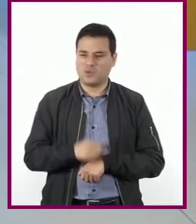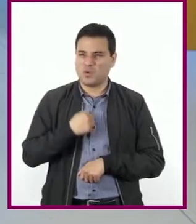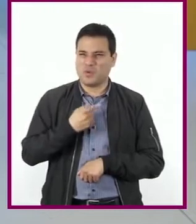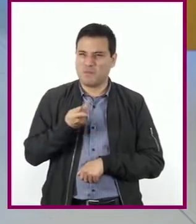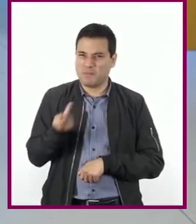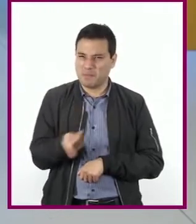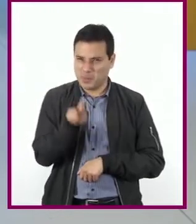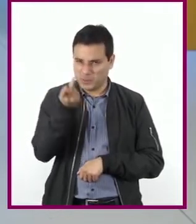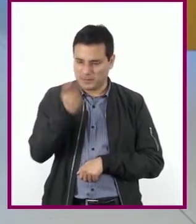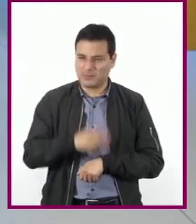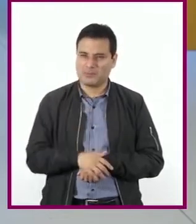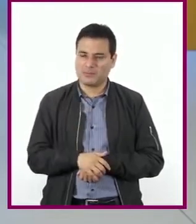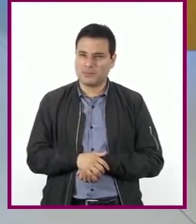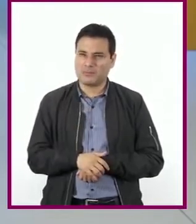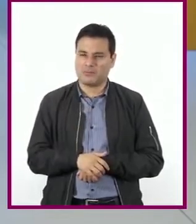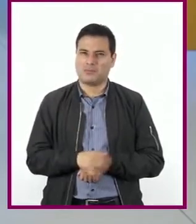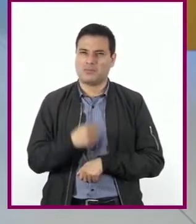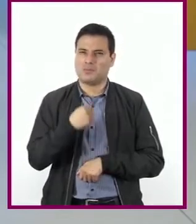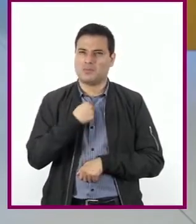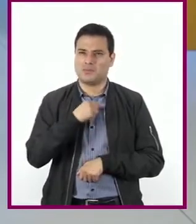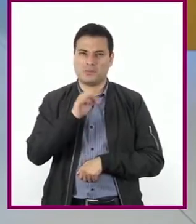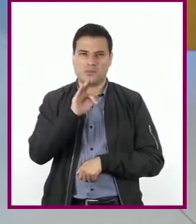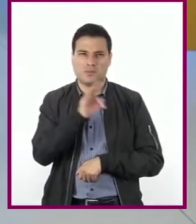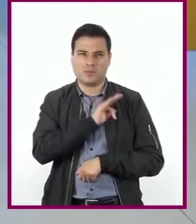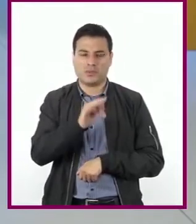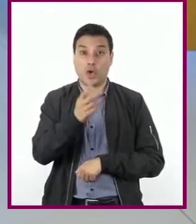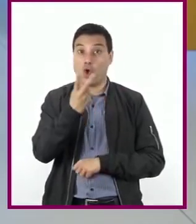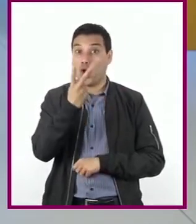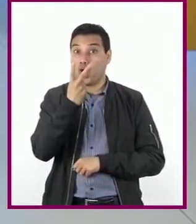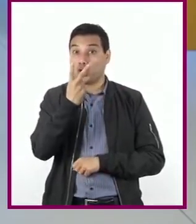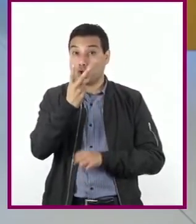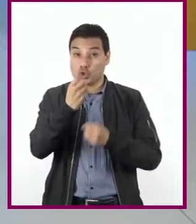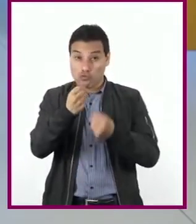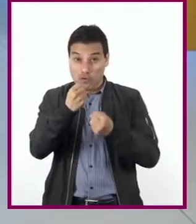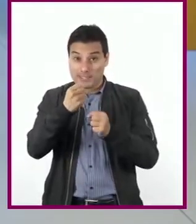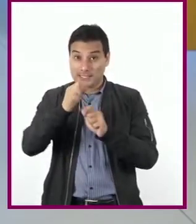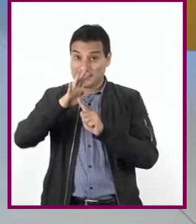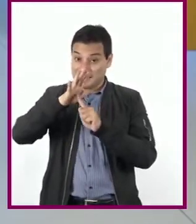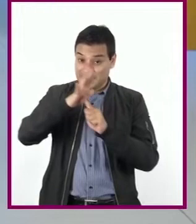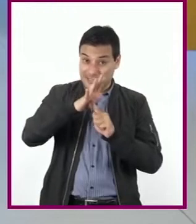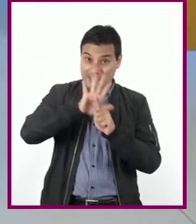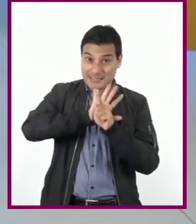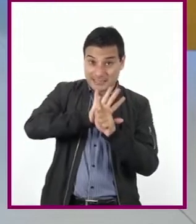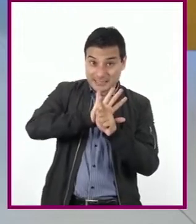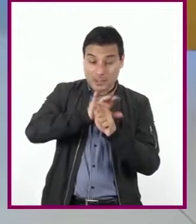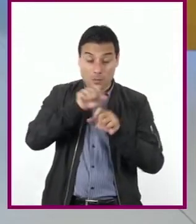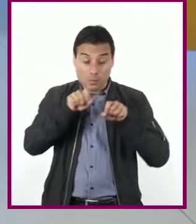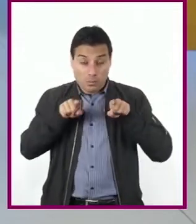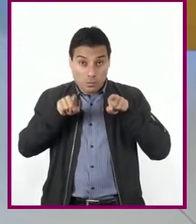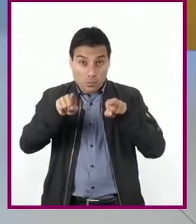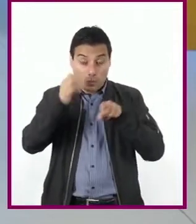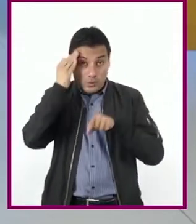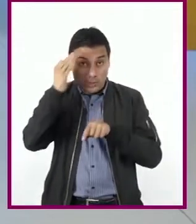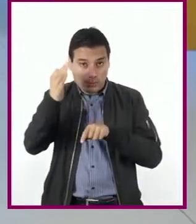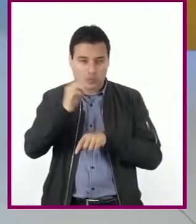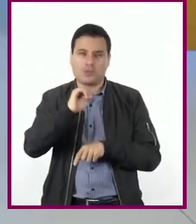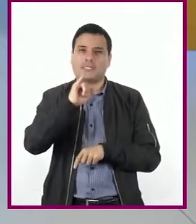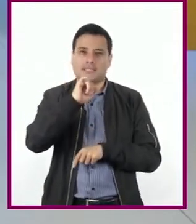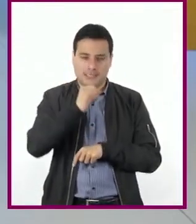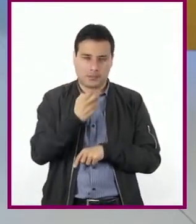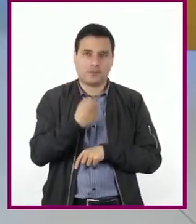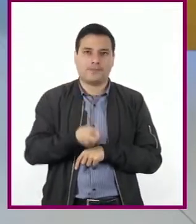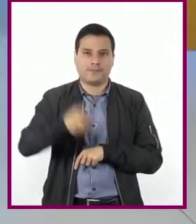pregunta. ¿Se pueden aplicar dos fuerzas al mismo tiempo sobre un objeto? Claro, Enrique. A eso se le